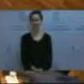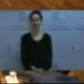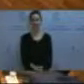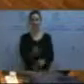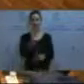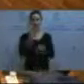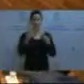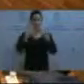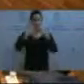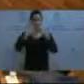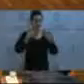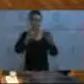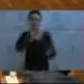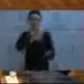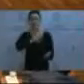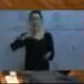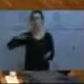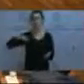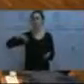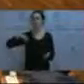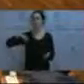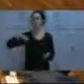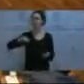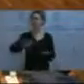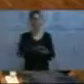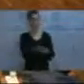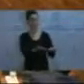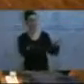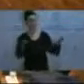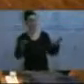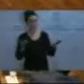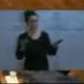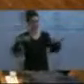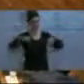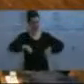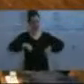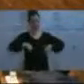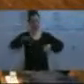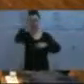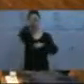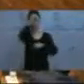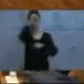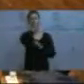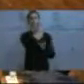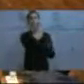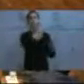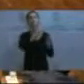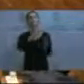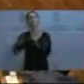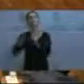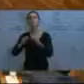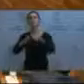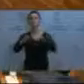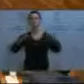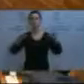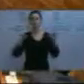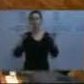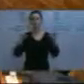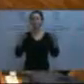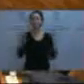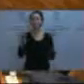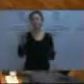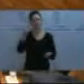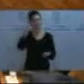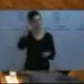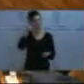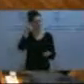Muchas gracias, señor presidente. Señorías, traemos a consideración de la Cámara, aun a sabiendas de